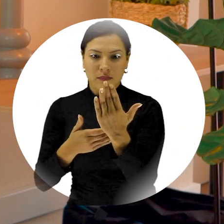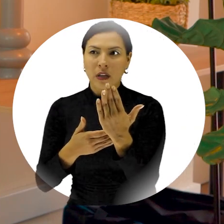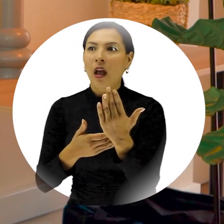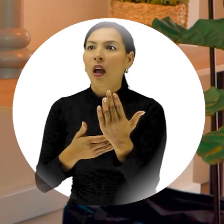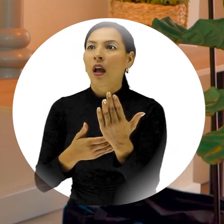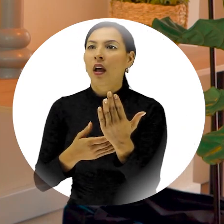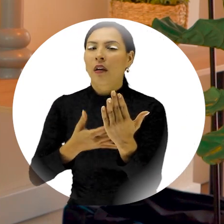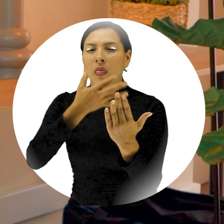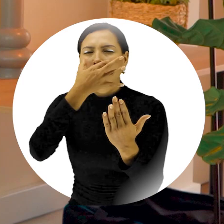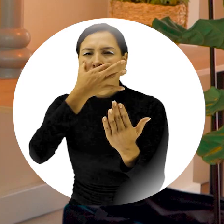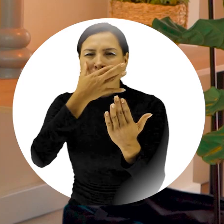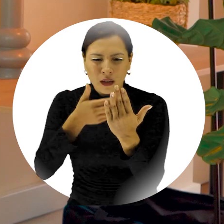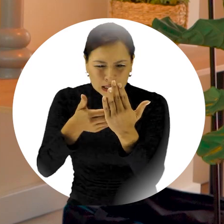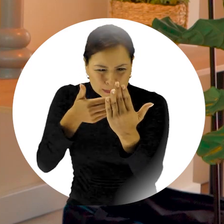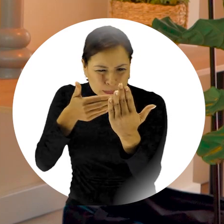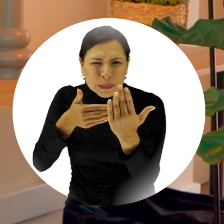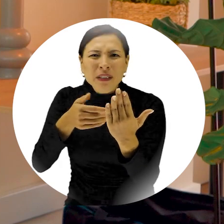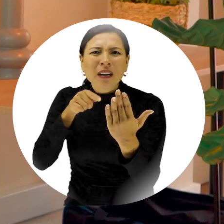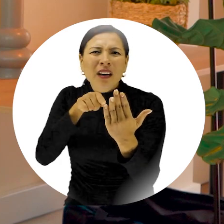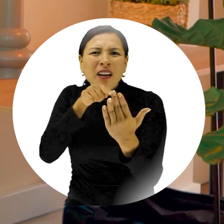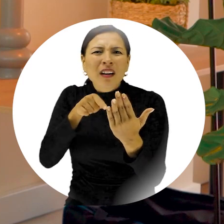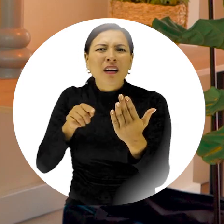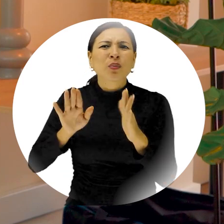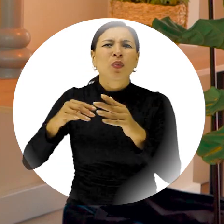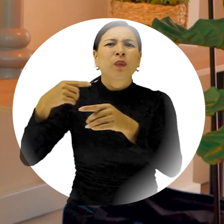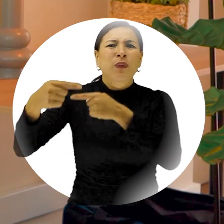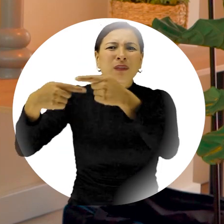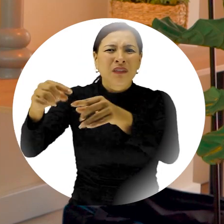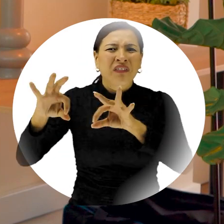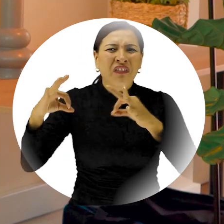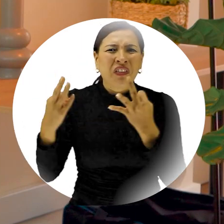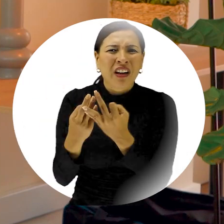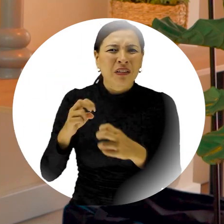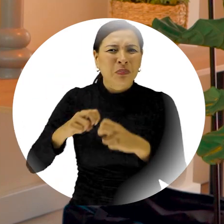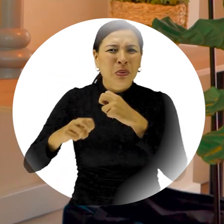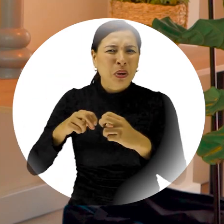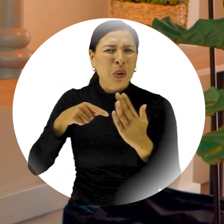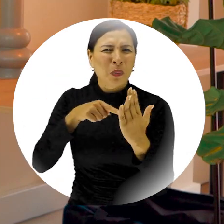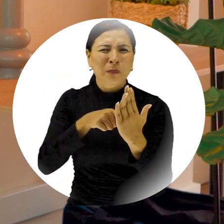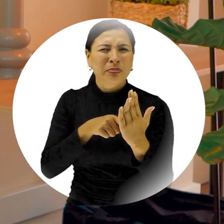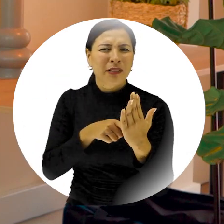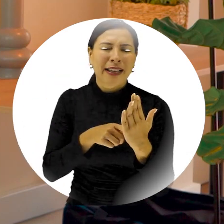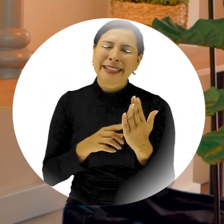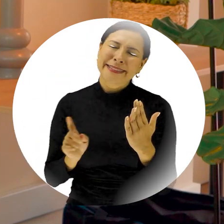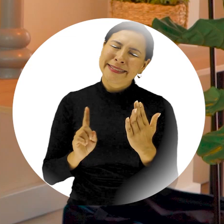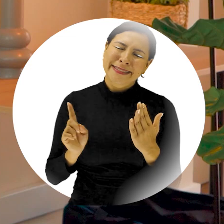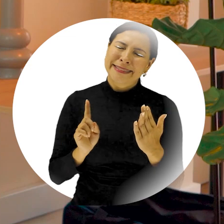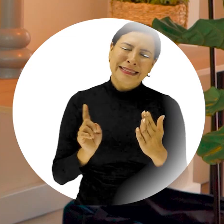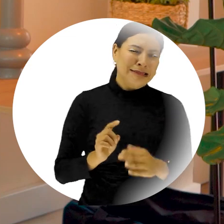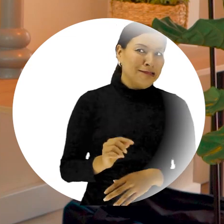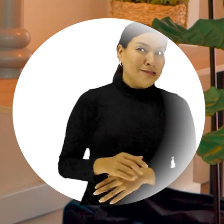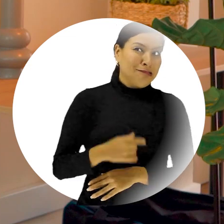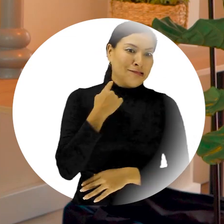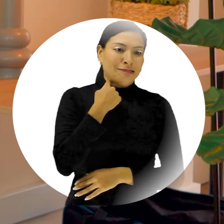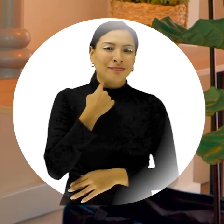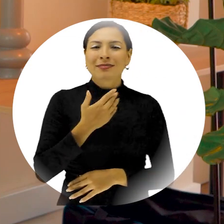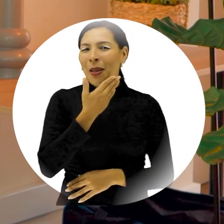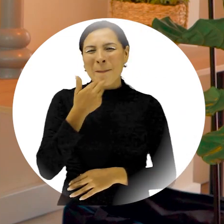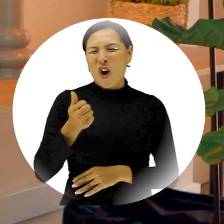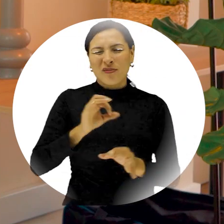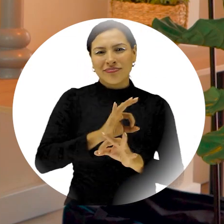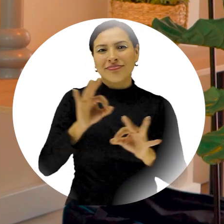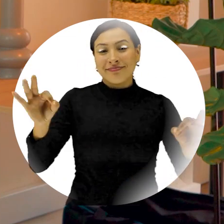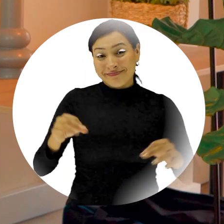todavía tenía como una afectación familiar, entonces iba a ser un rollazo comprar y tener ese apartamento, así que nunca se queden con la primera opción, evalúen